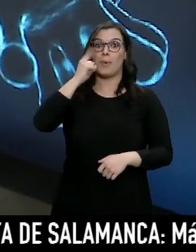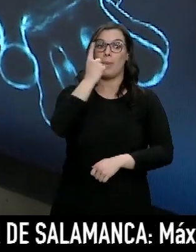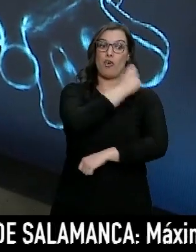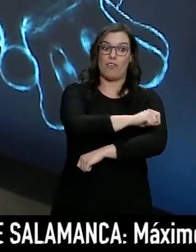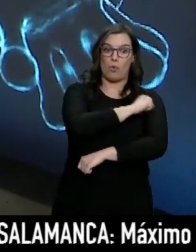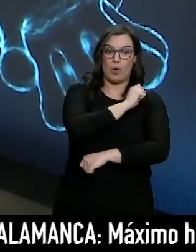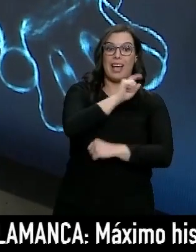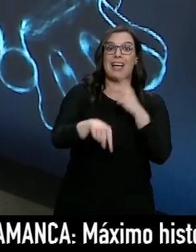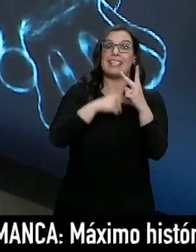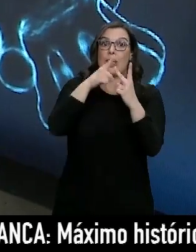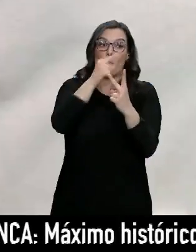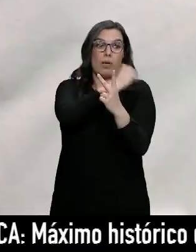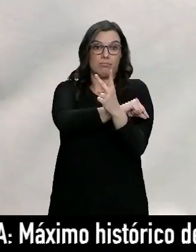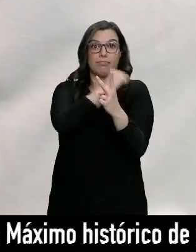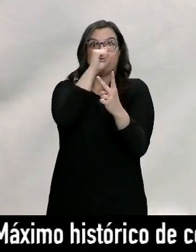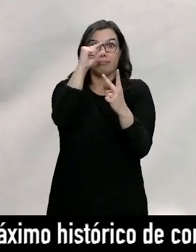segunda dosis.